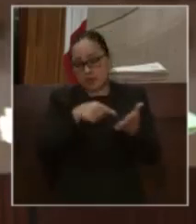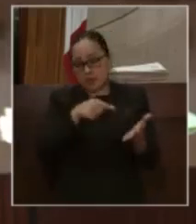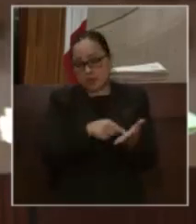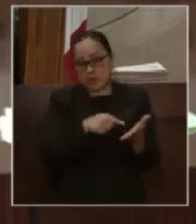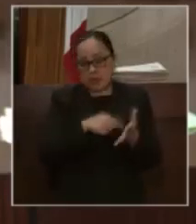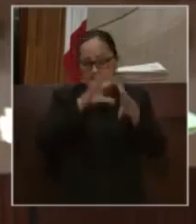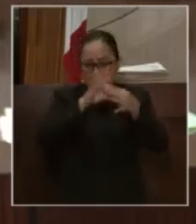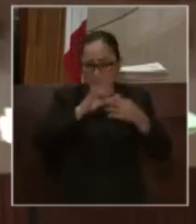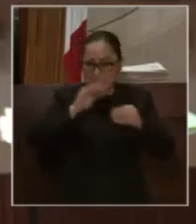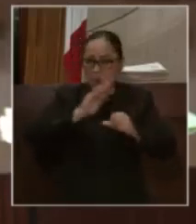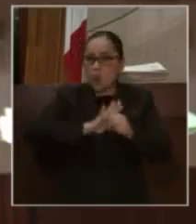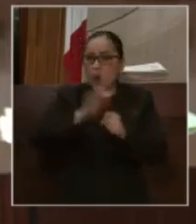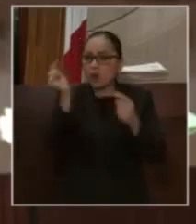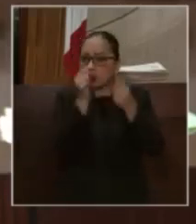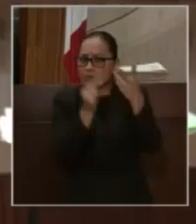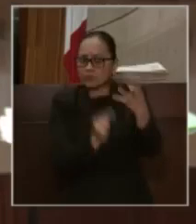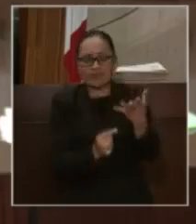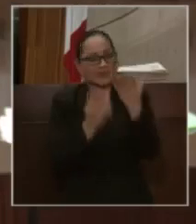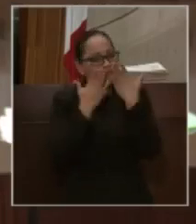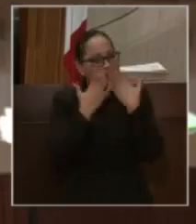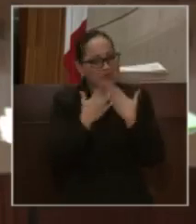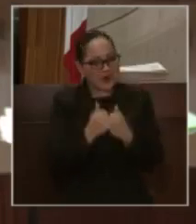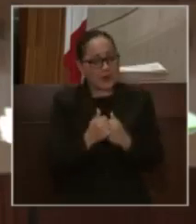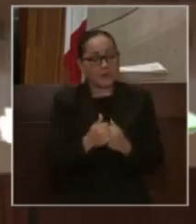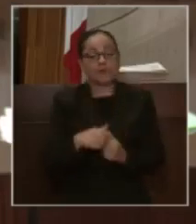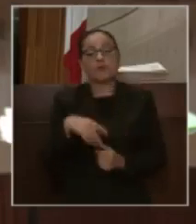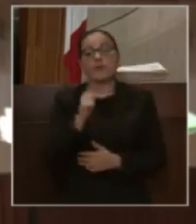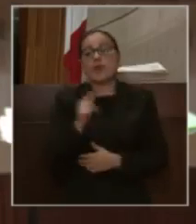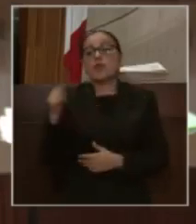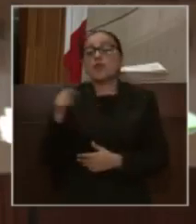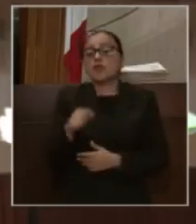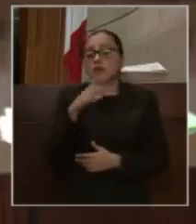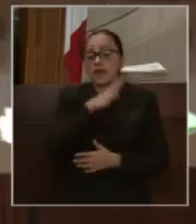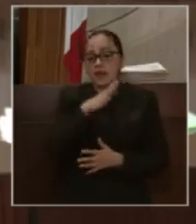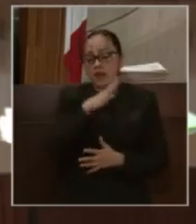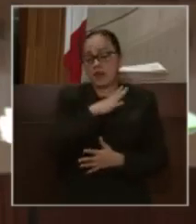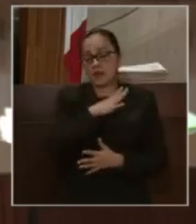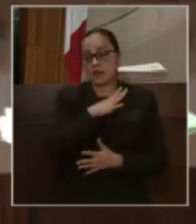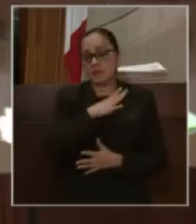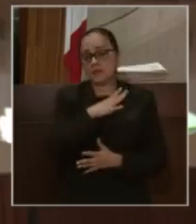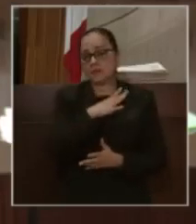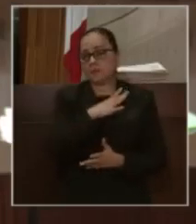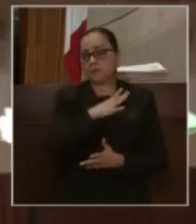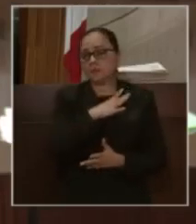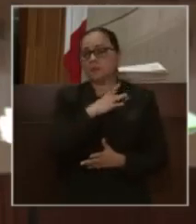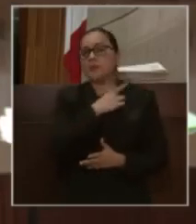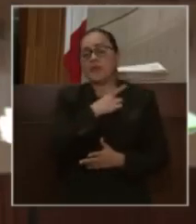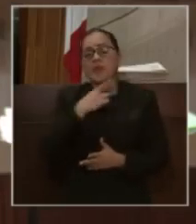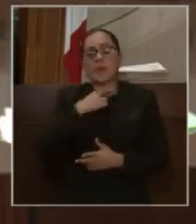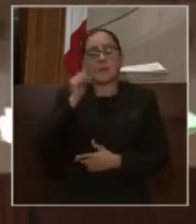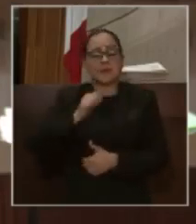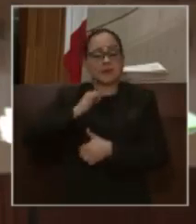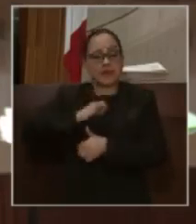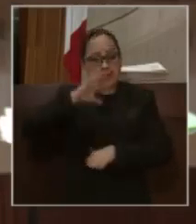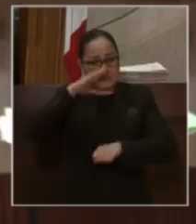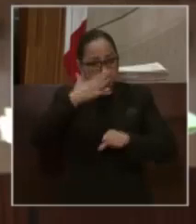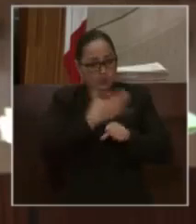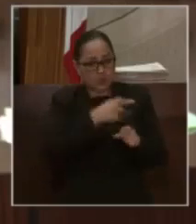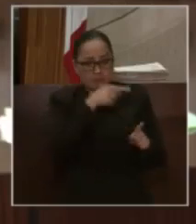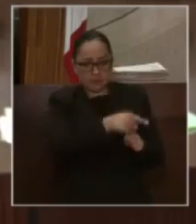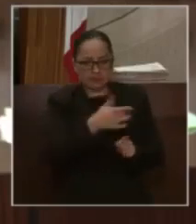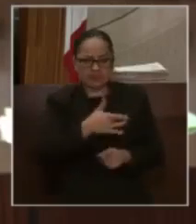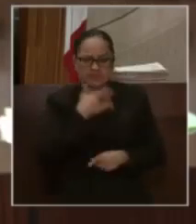dichas conductas tienen que ver con pues una convicción que genera la autoridad administrativa